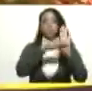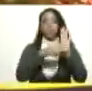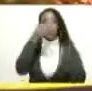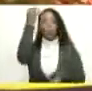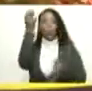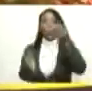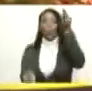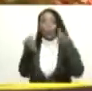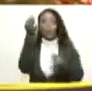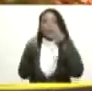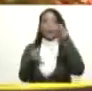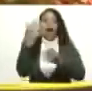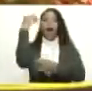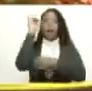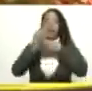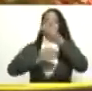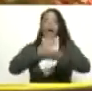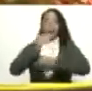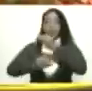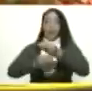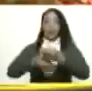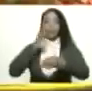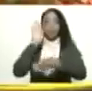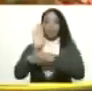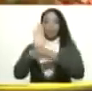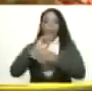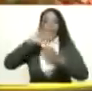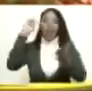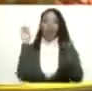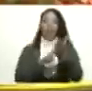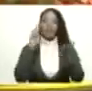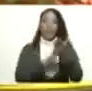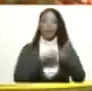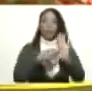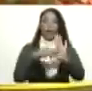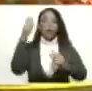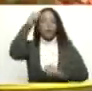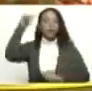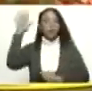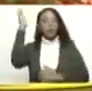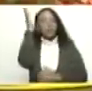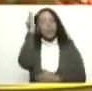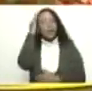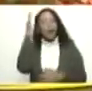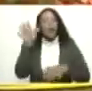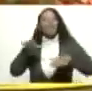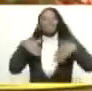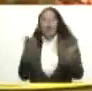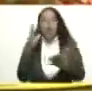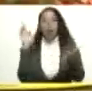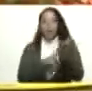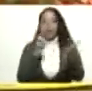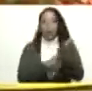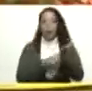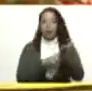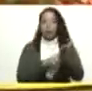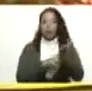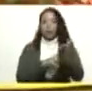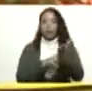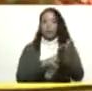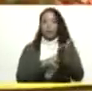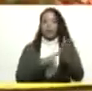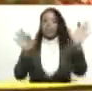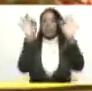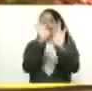justicia hay que garantizar que prevalezca la verdad y nuestro pueblo conozca la verdad. Nada